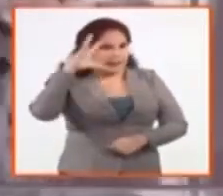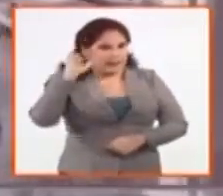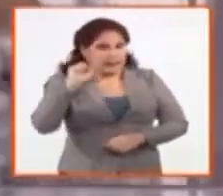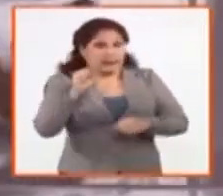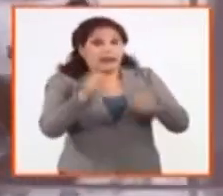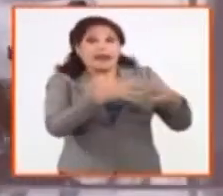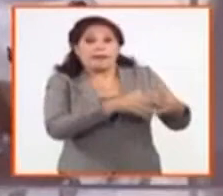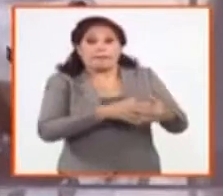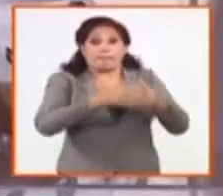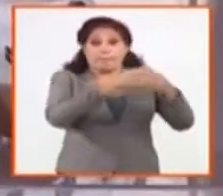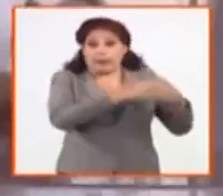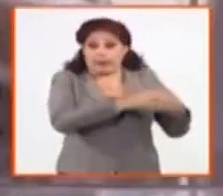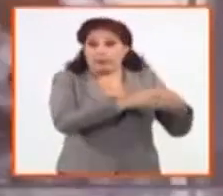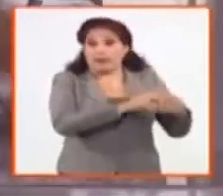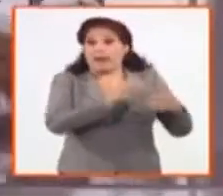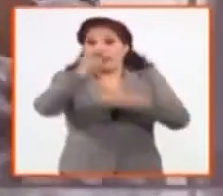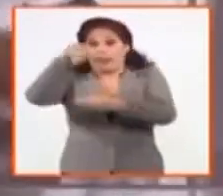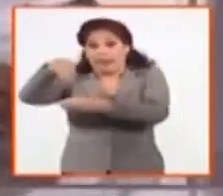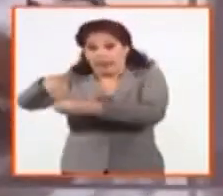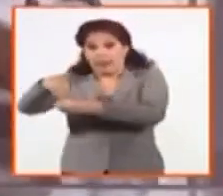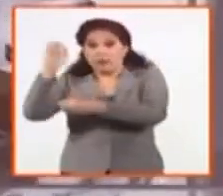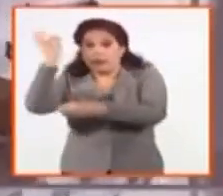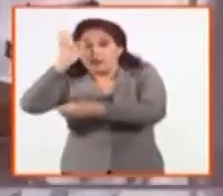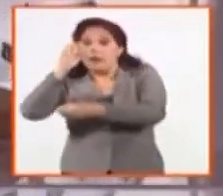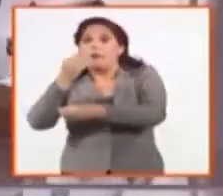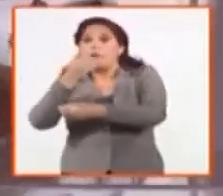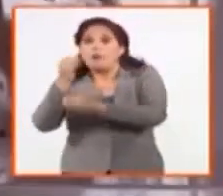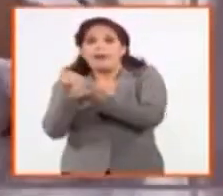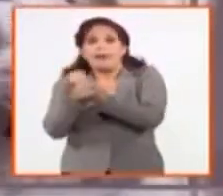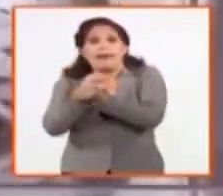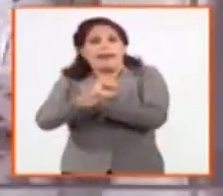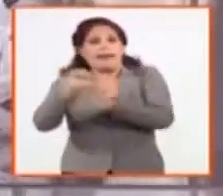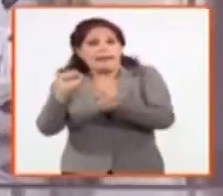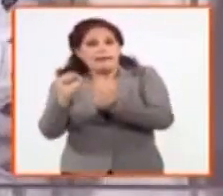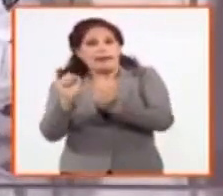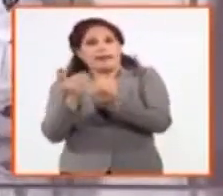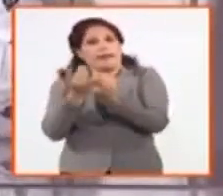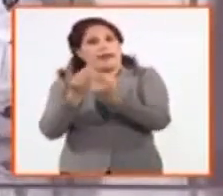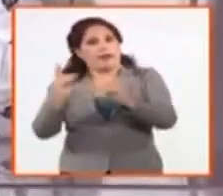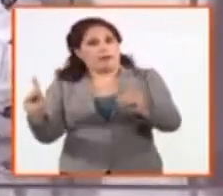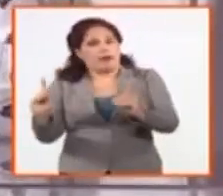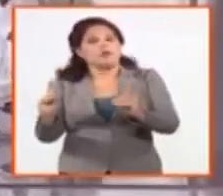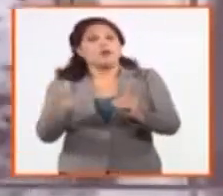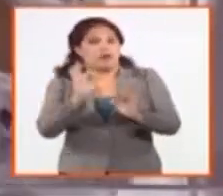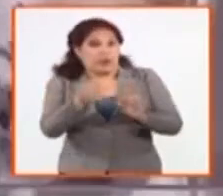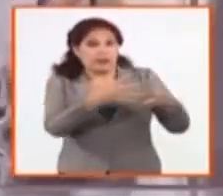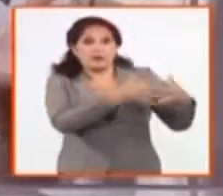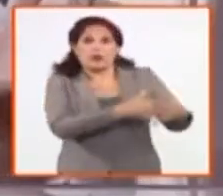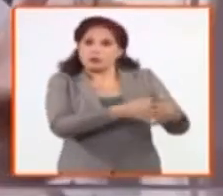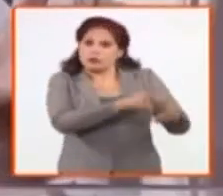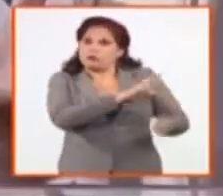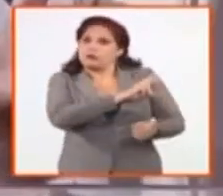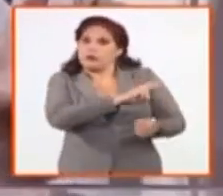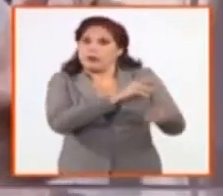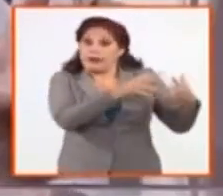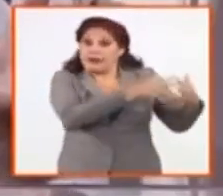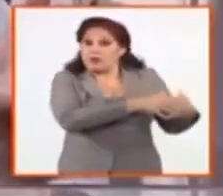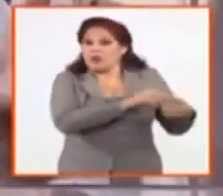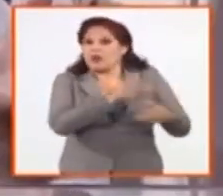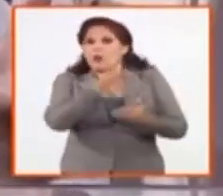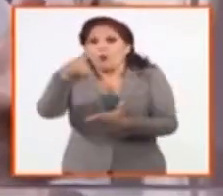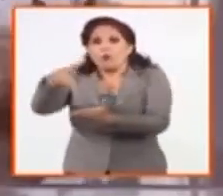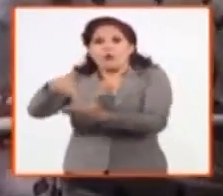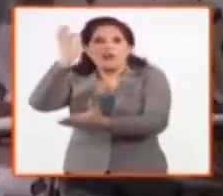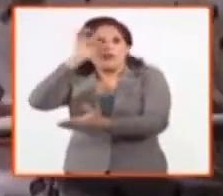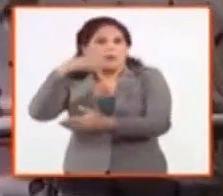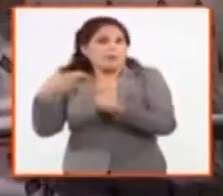un gobierno democrático y lo hubiese logrado y hubiese llegado a ese país, tú decías, qué bien. Pero es que fue a destruirlo. Bueno, ahora